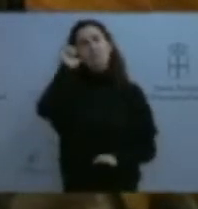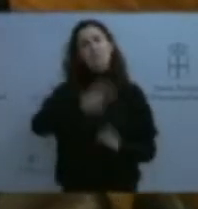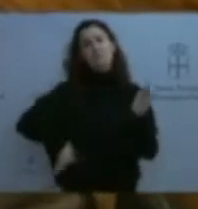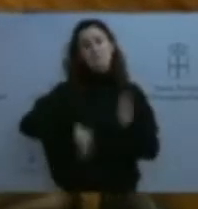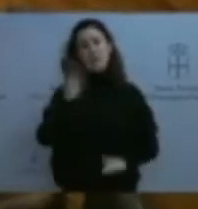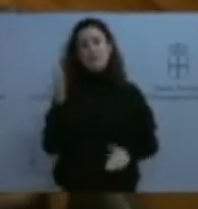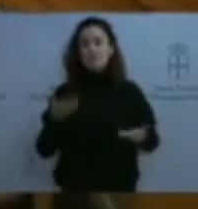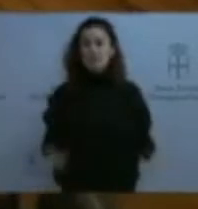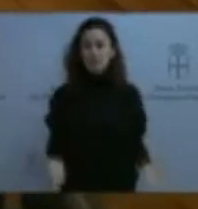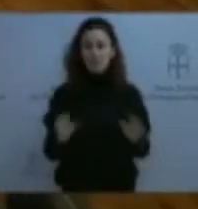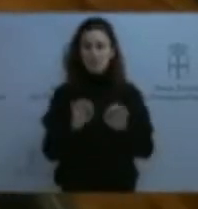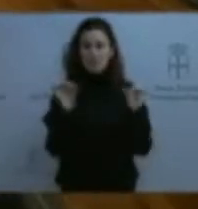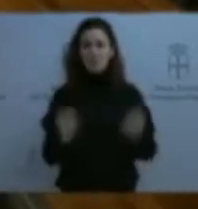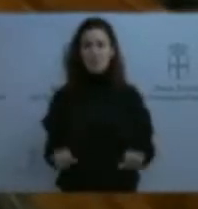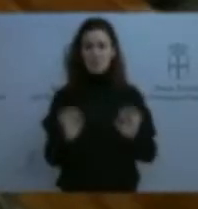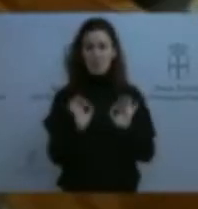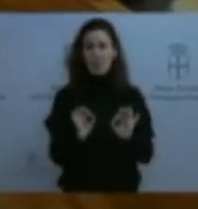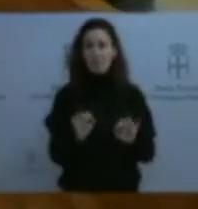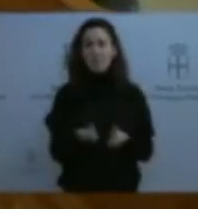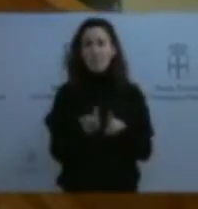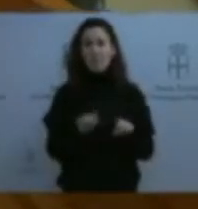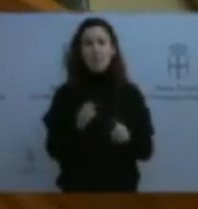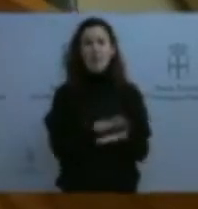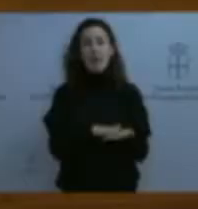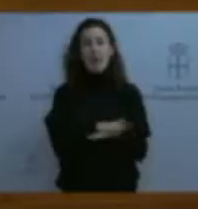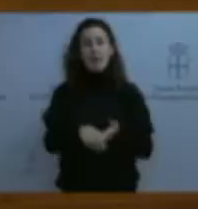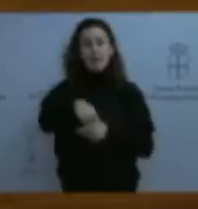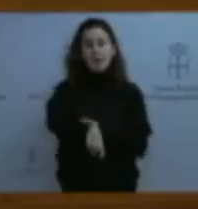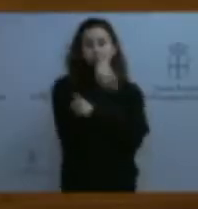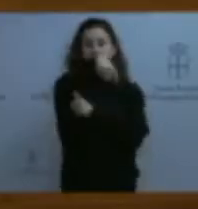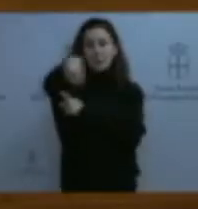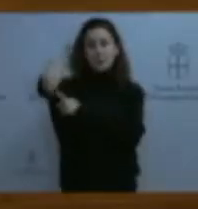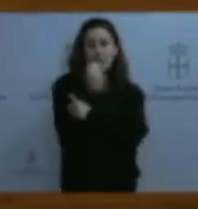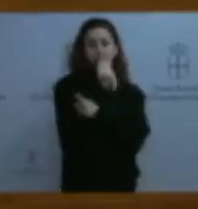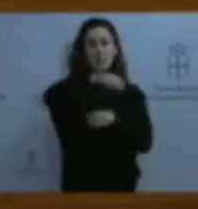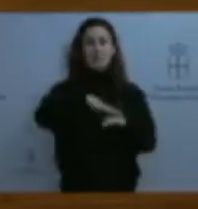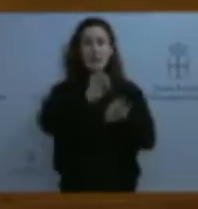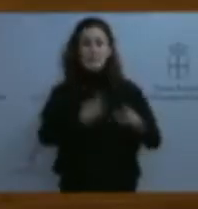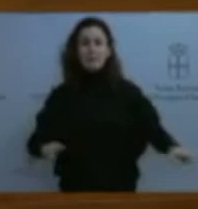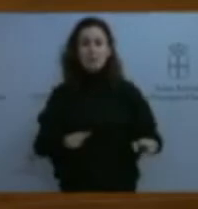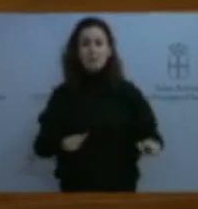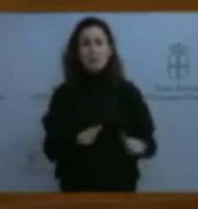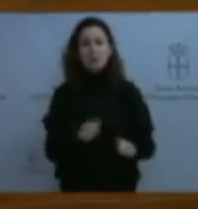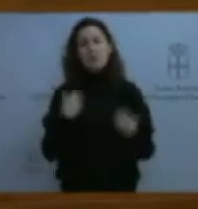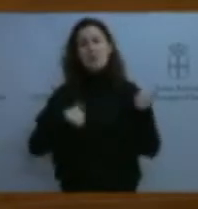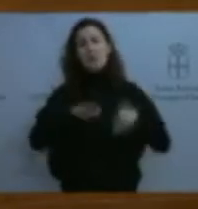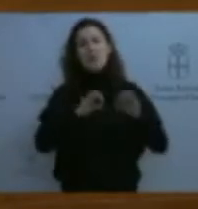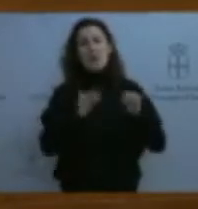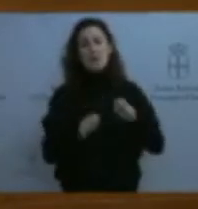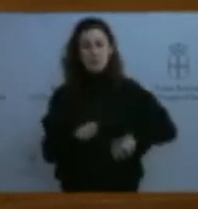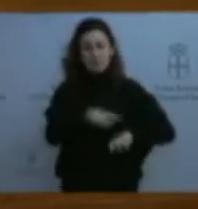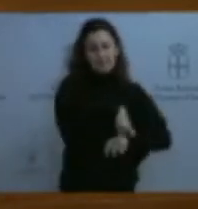Pero de la misma manera le puedo hablar de las grúas y ayudas técnicas para movilizar a personas en situación de dependencia. En épocas